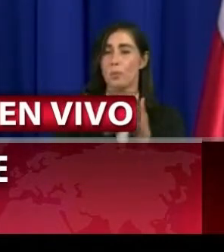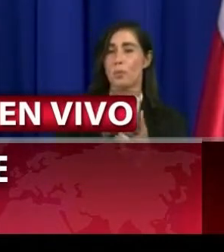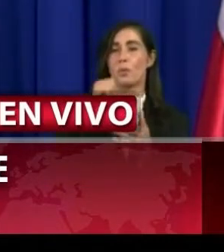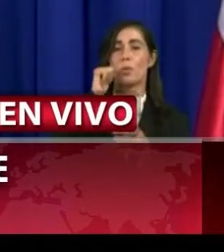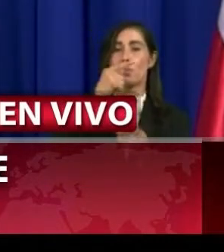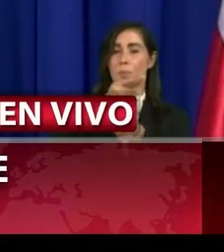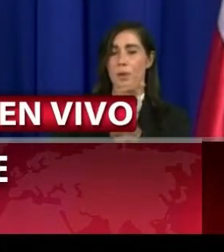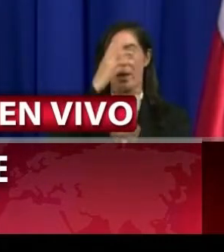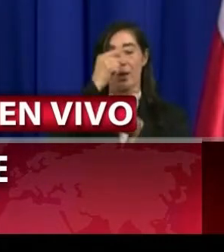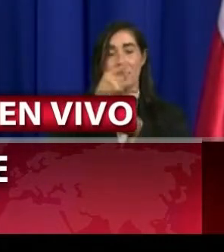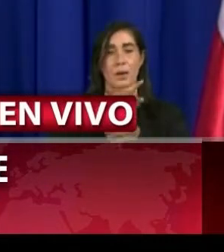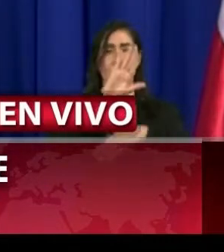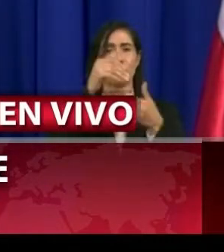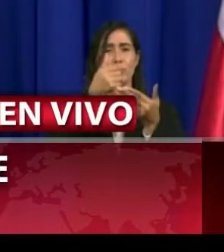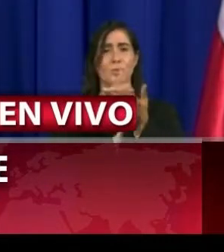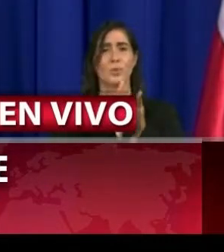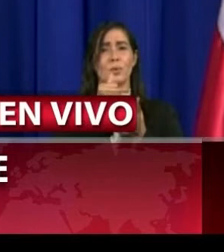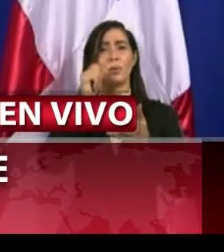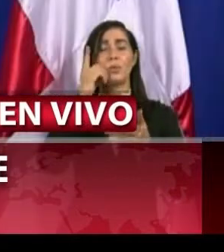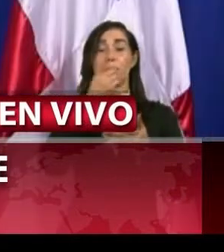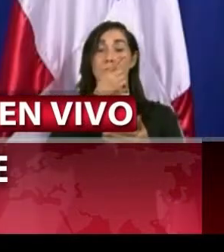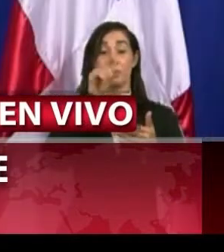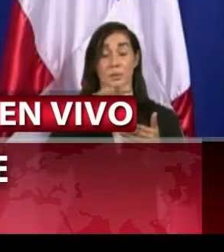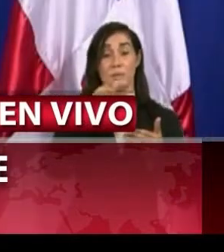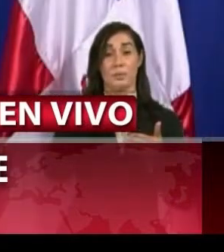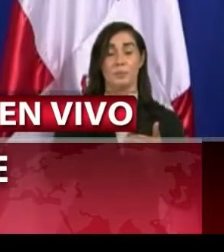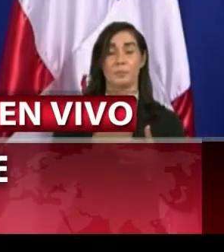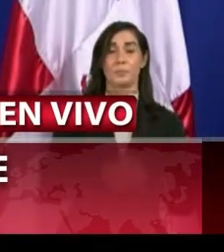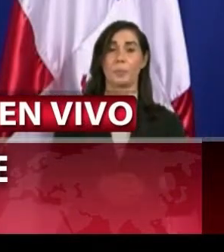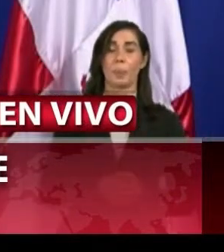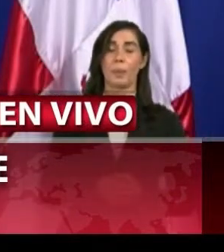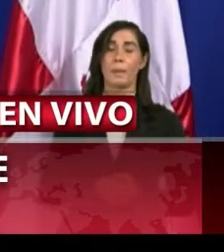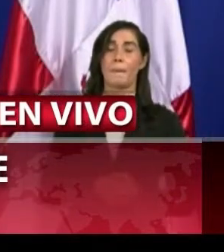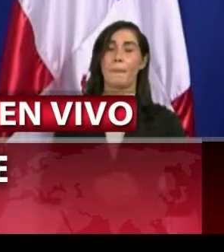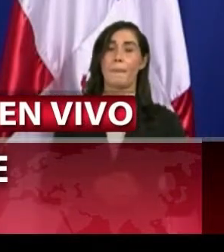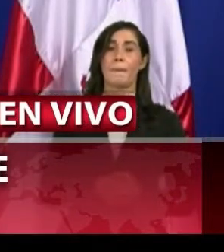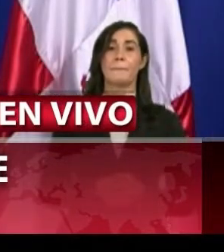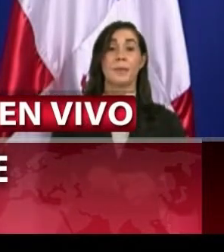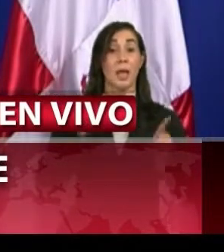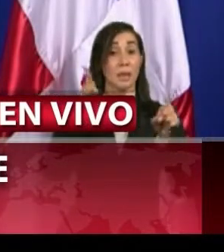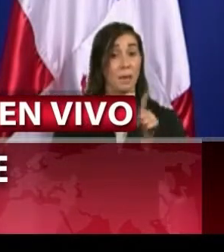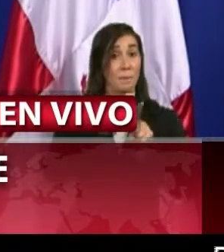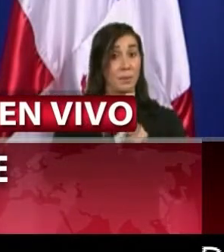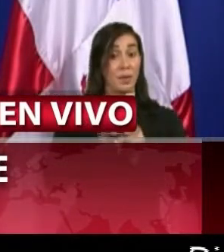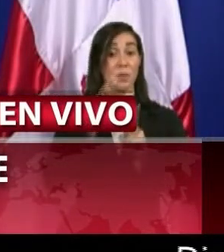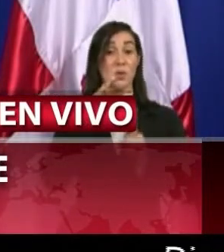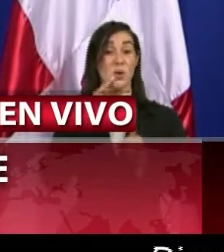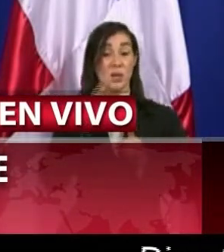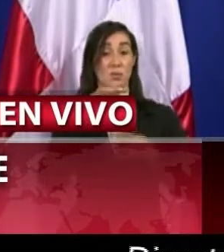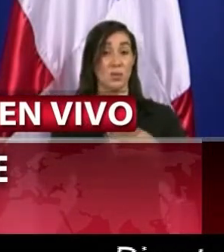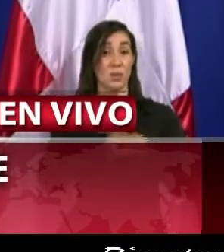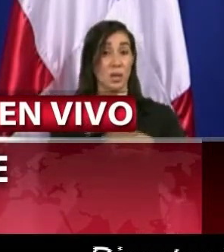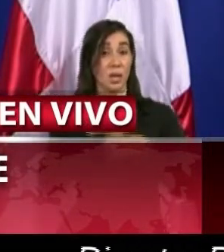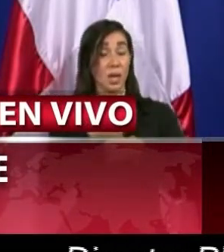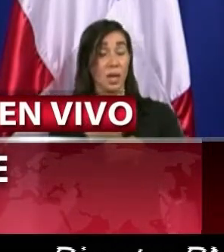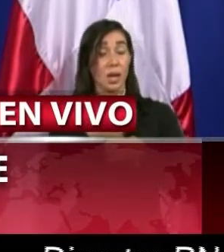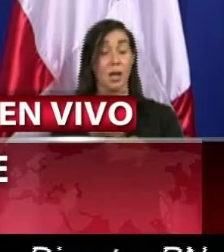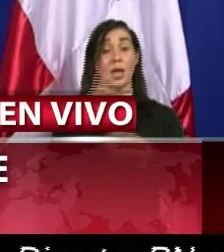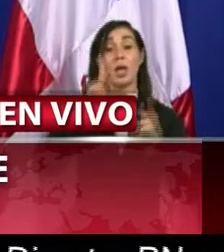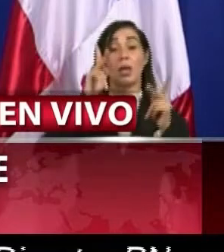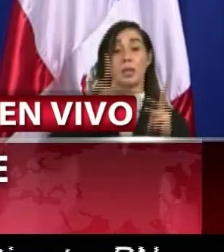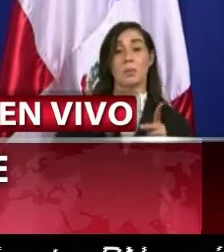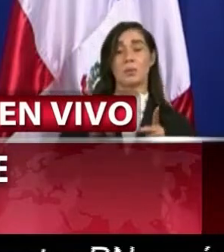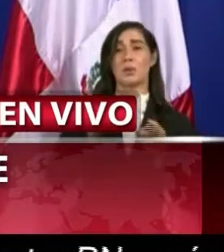hermanas dominicanos y dominicanas que somos. Hemos recibido también denuncias y reclamos de personas que entienden